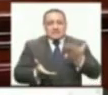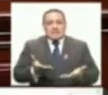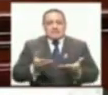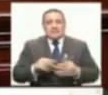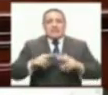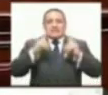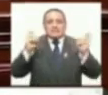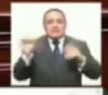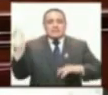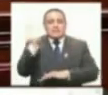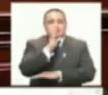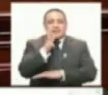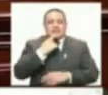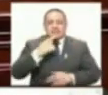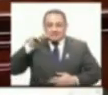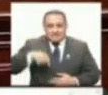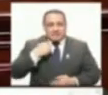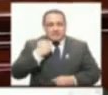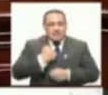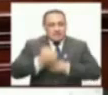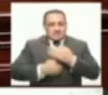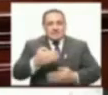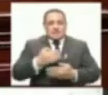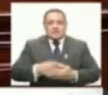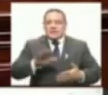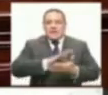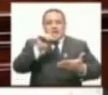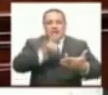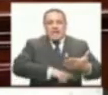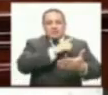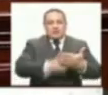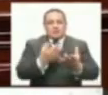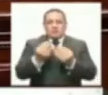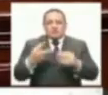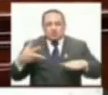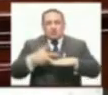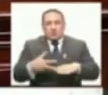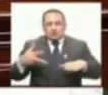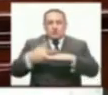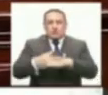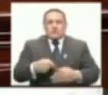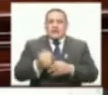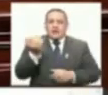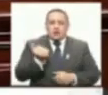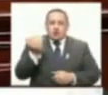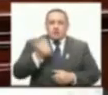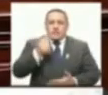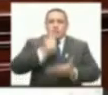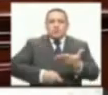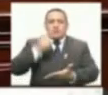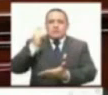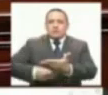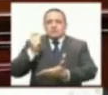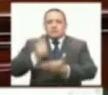lo ambiental se efectivicen. Eliminaremos las trabas que impiden el cobro de las infracciones